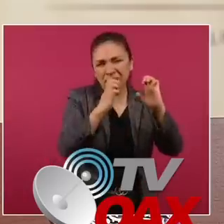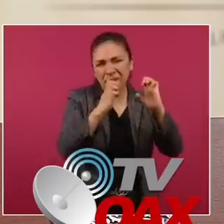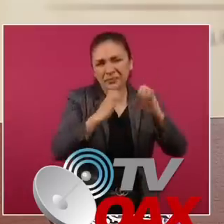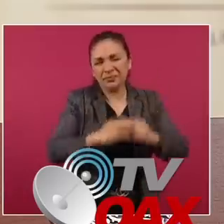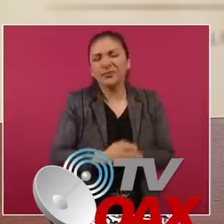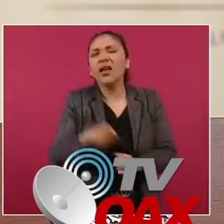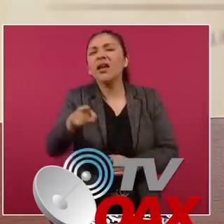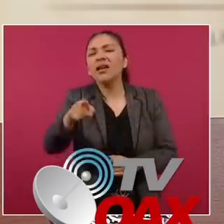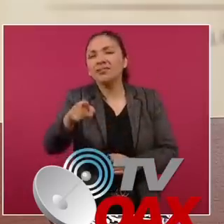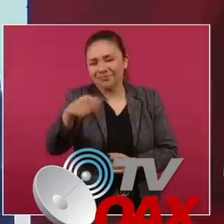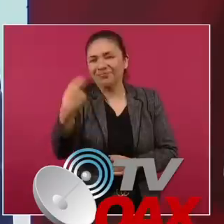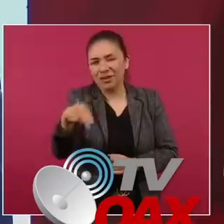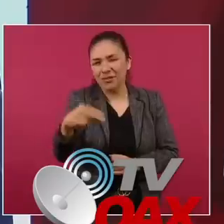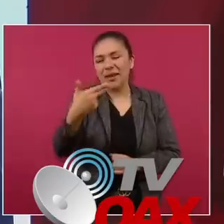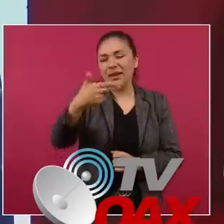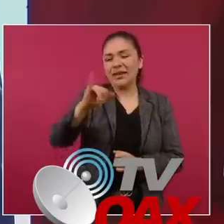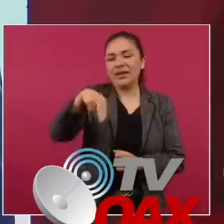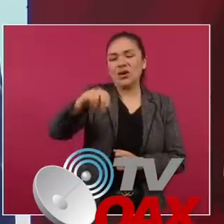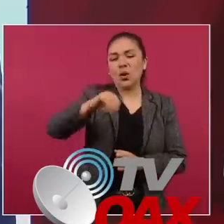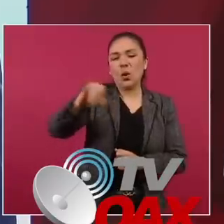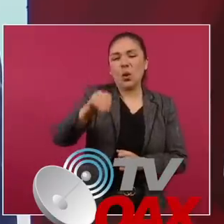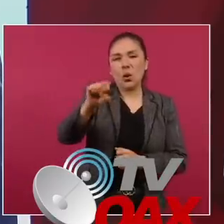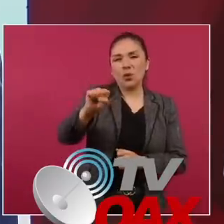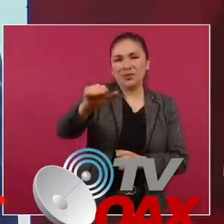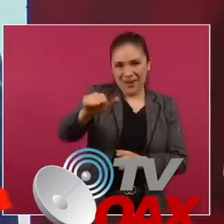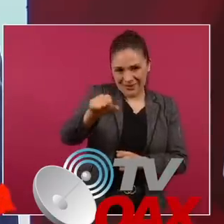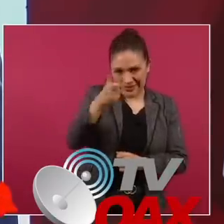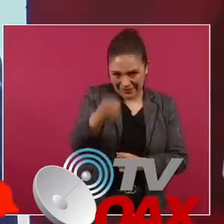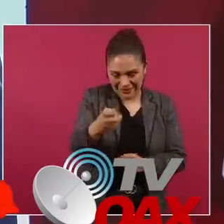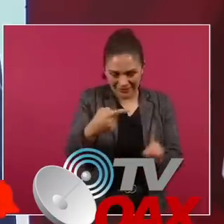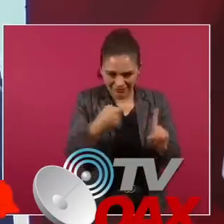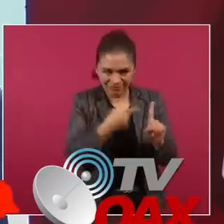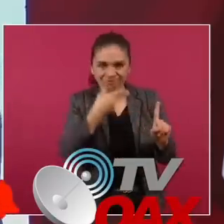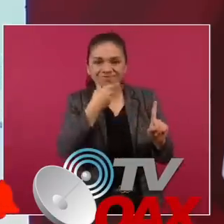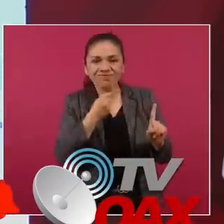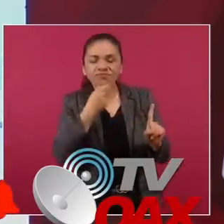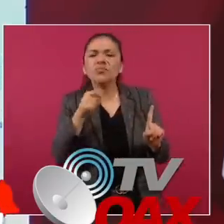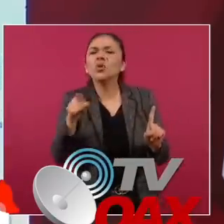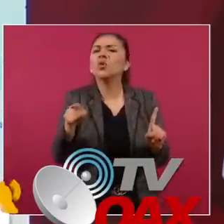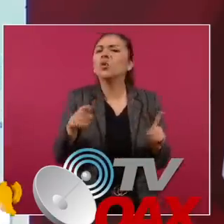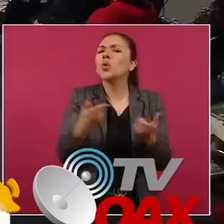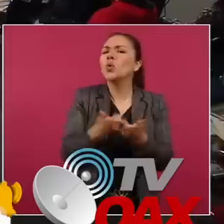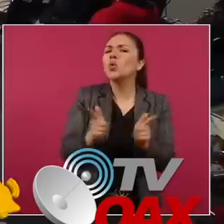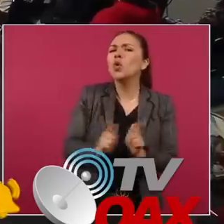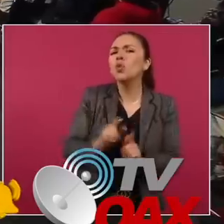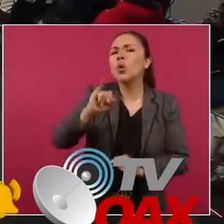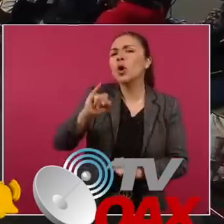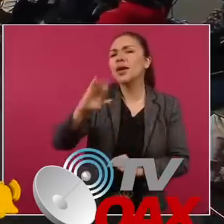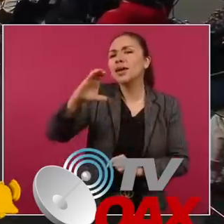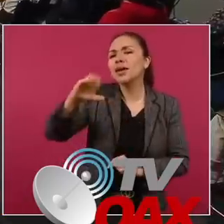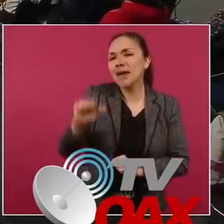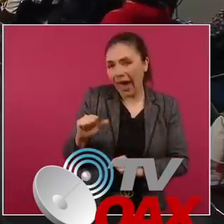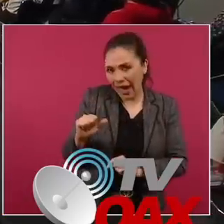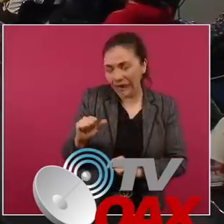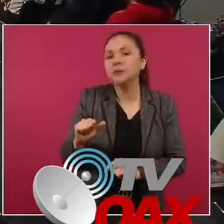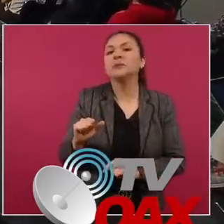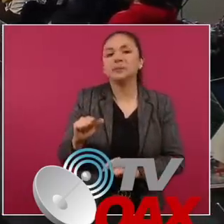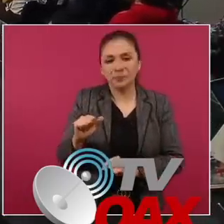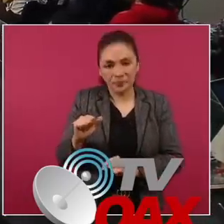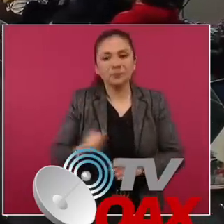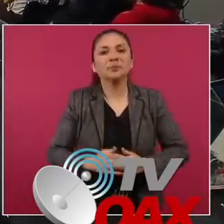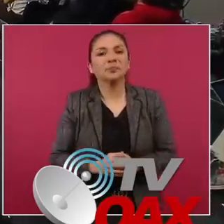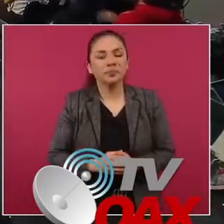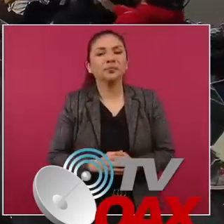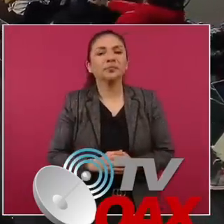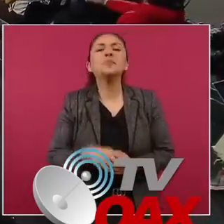Hinojosa Grupo, IGA. IGA, de la